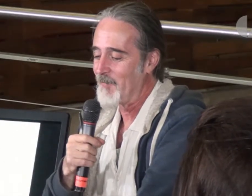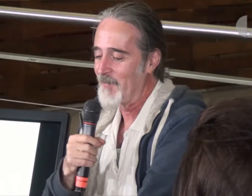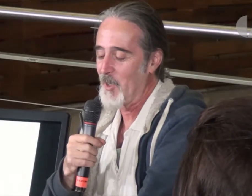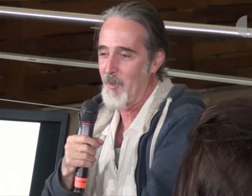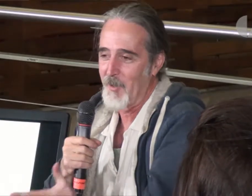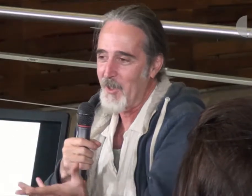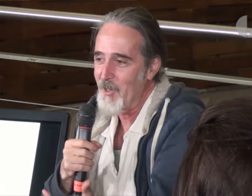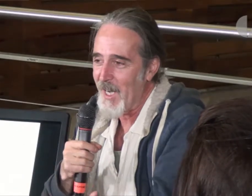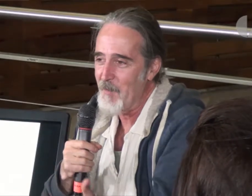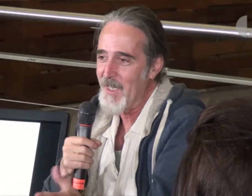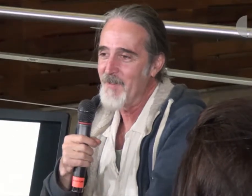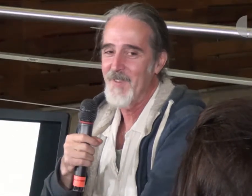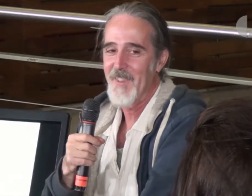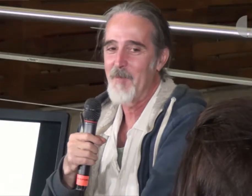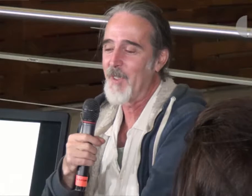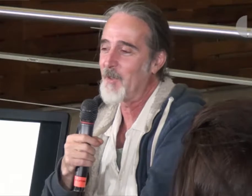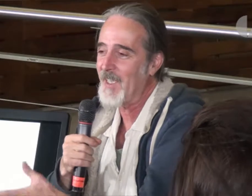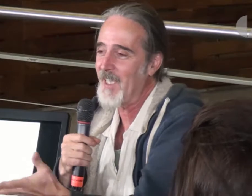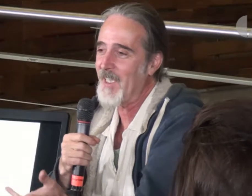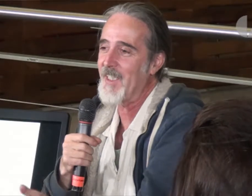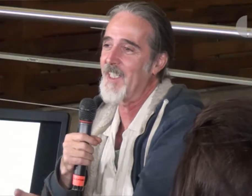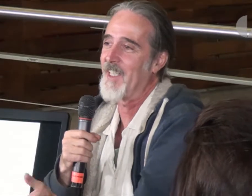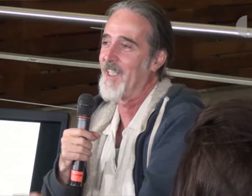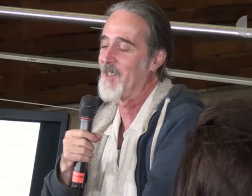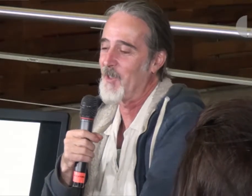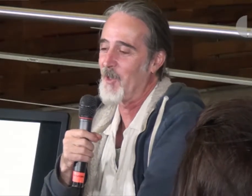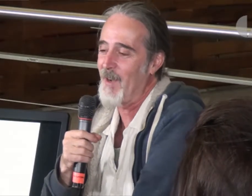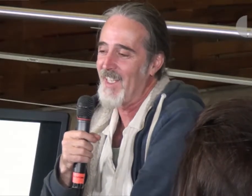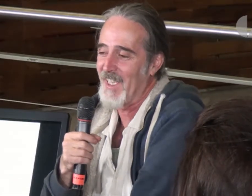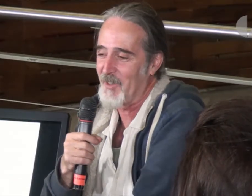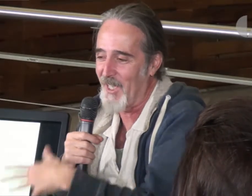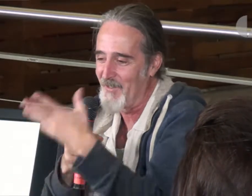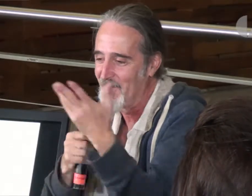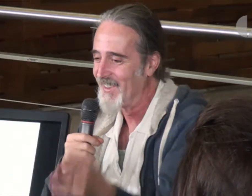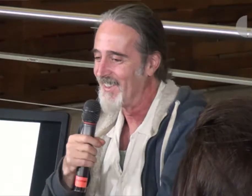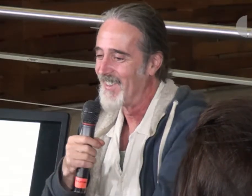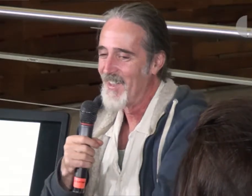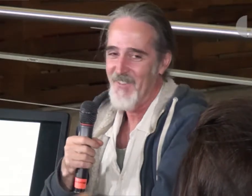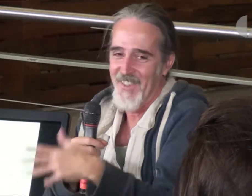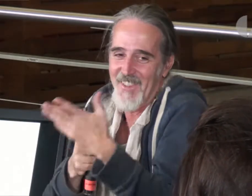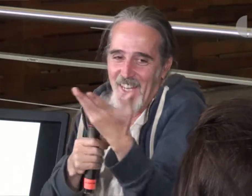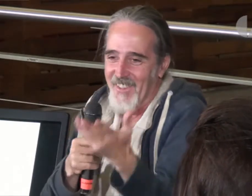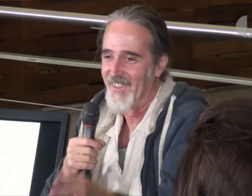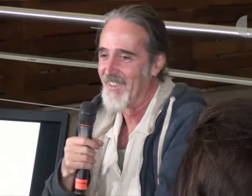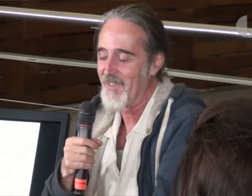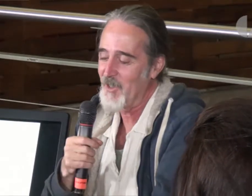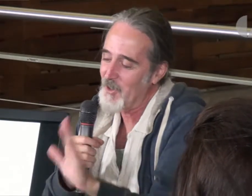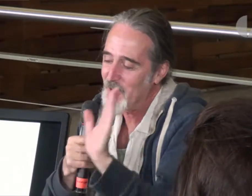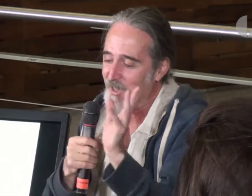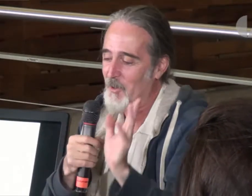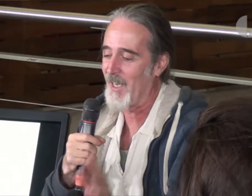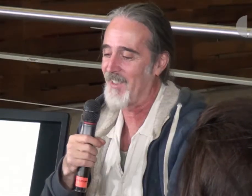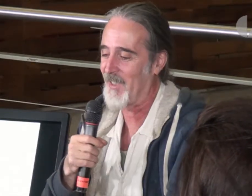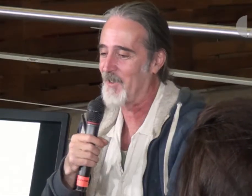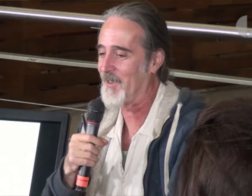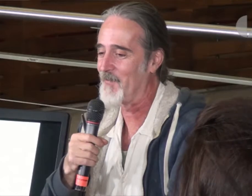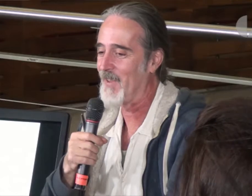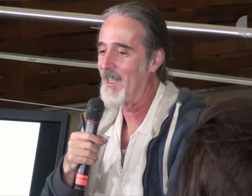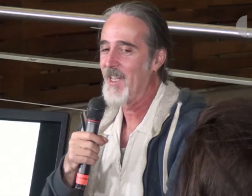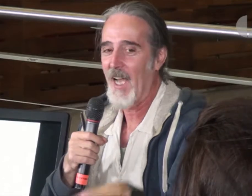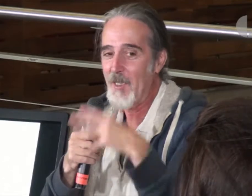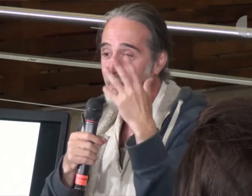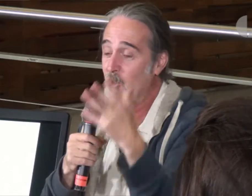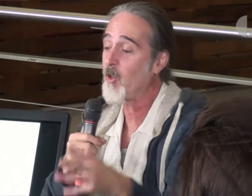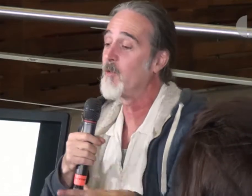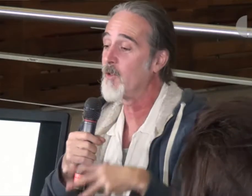yo me puede curar a mí y me insiste que el que tiene el mal de la ciudad por decir algo si no yo no sé curar esas cosas